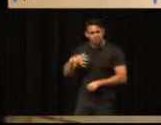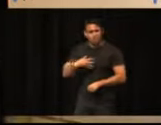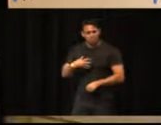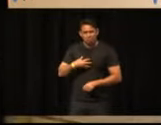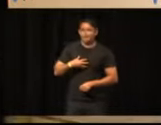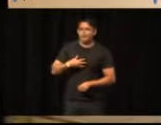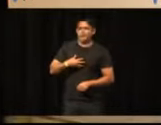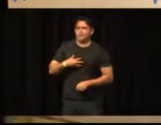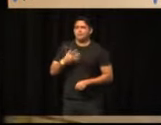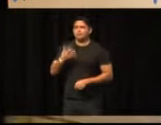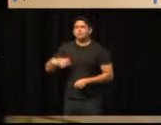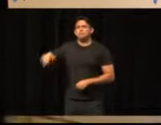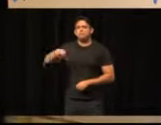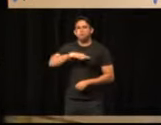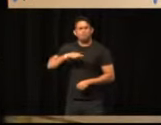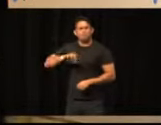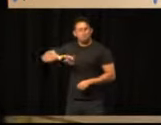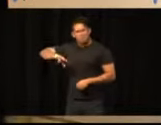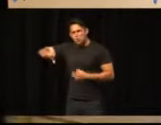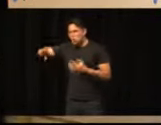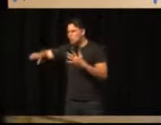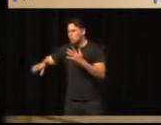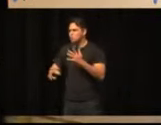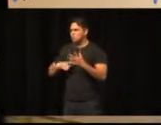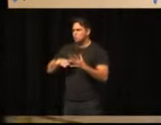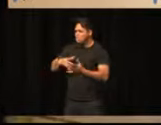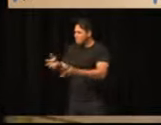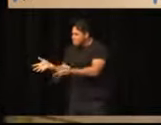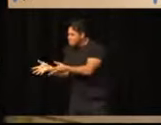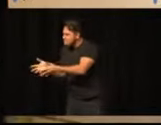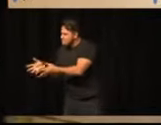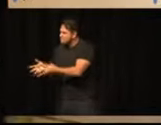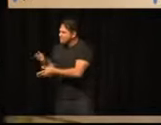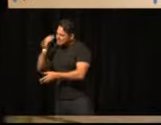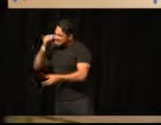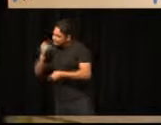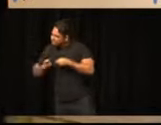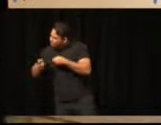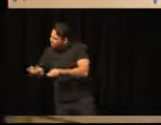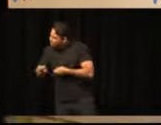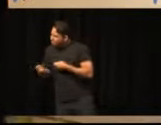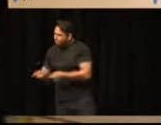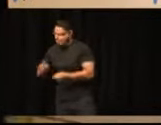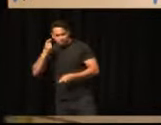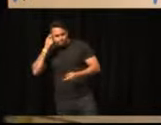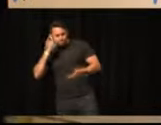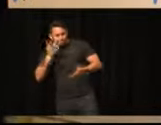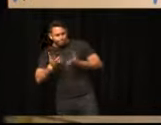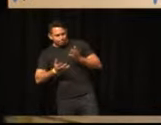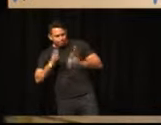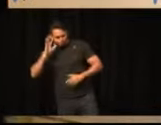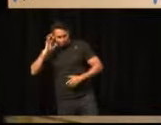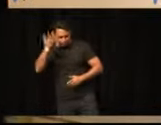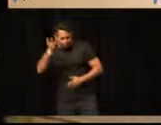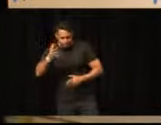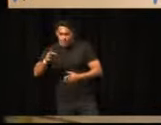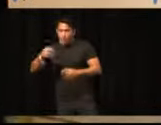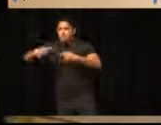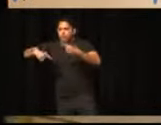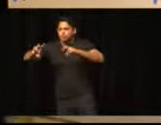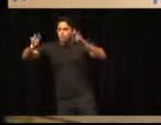apenas 2 años de trabajo, pasamos por todos los tipos de convencimientos posibles, desde la de convencer de que